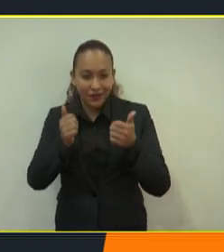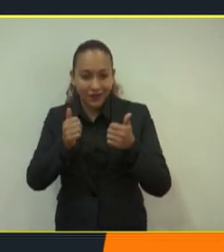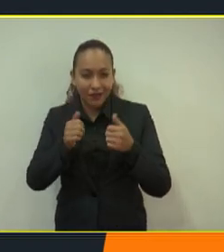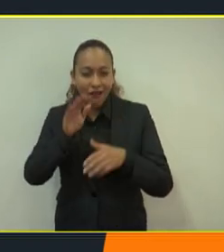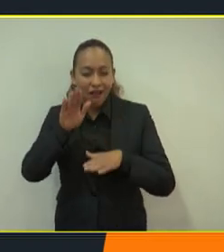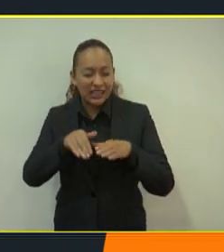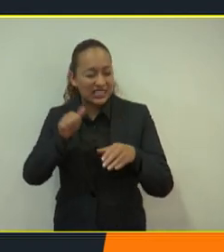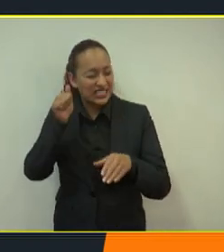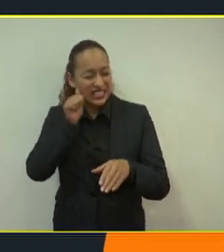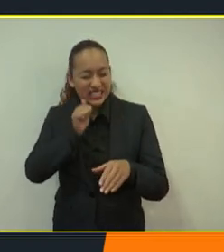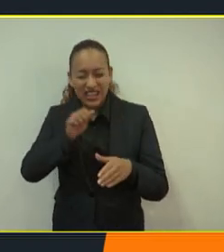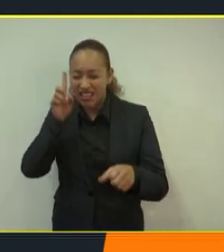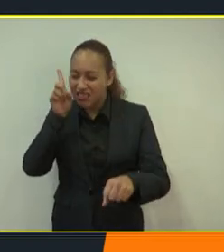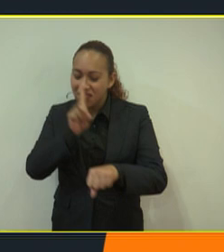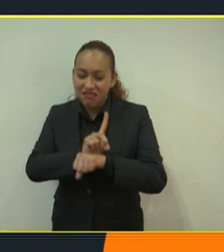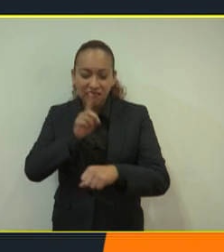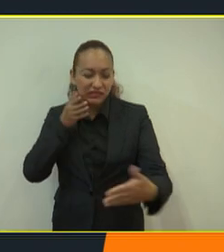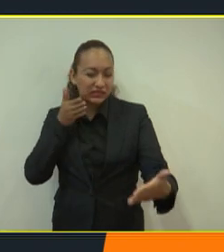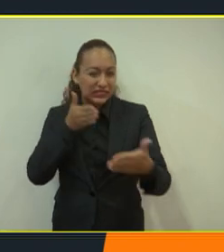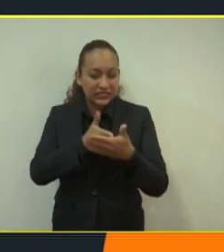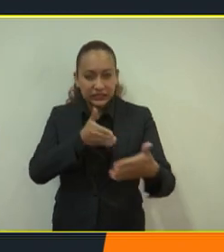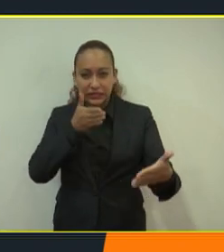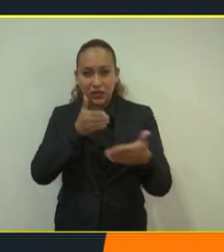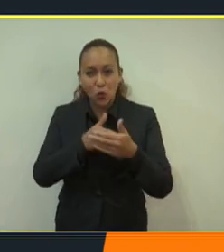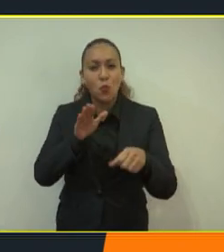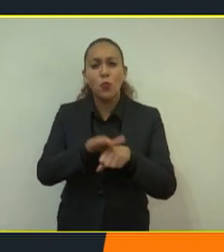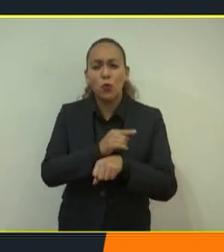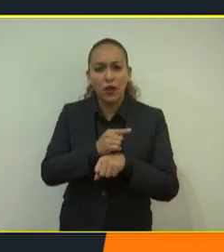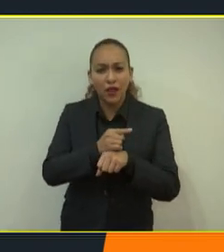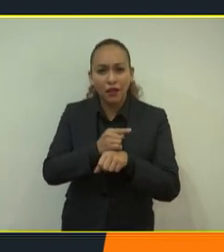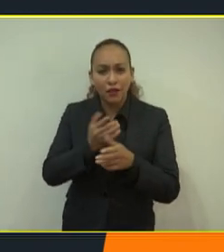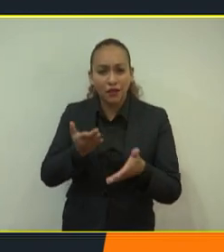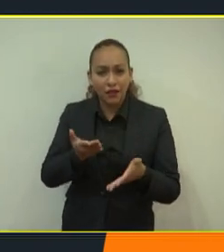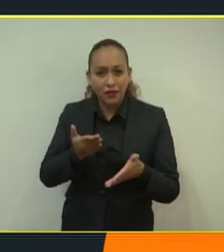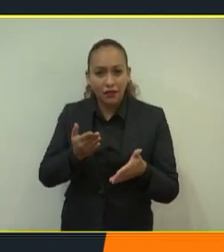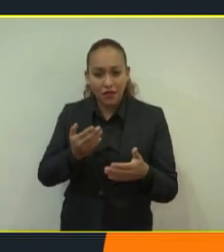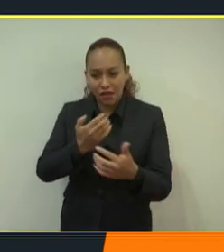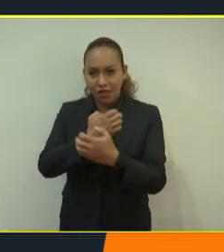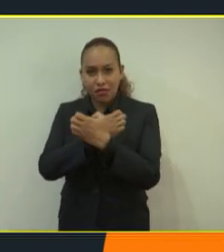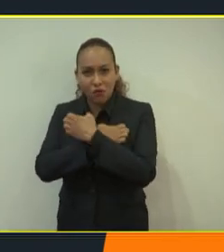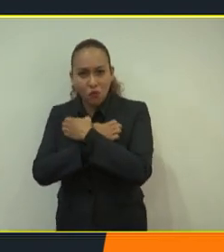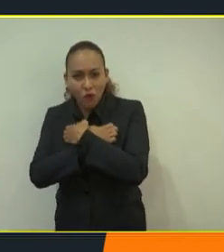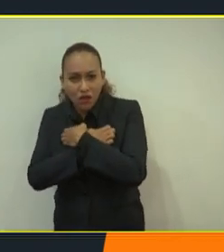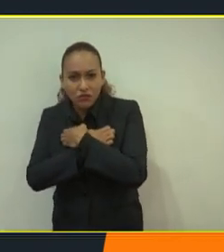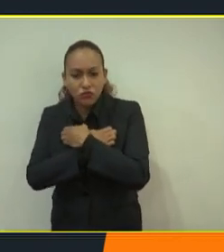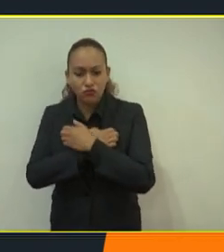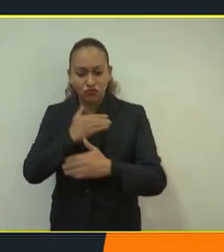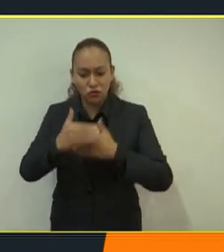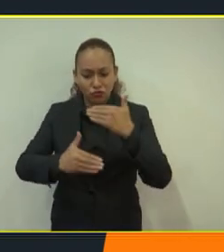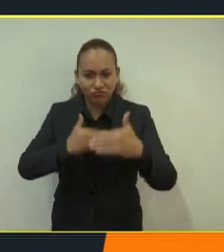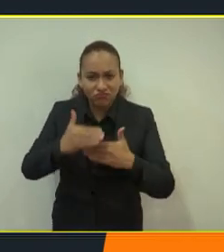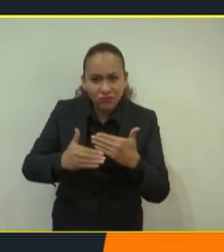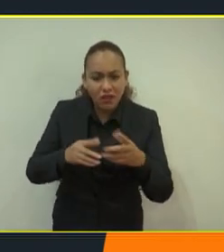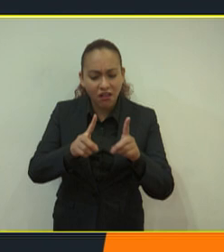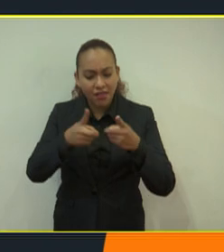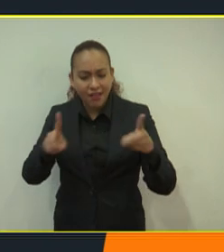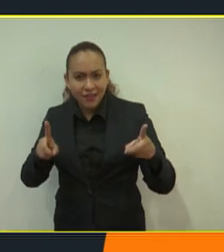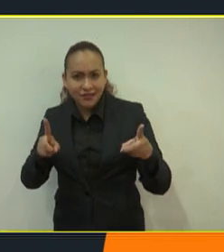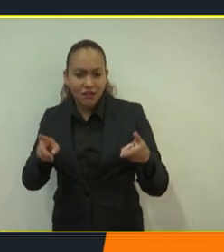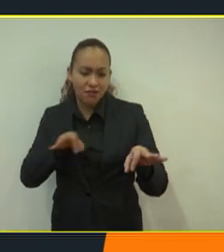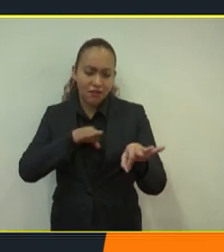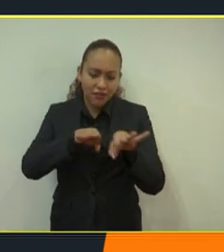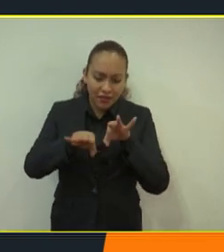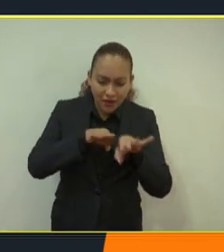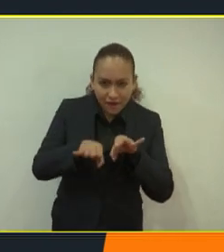barreras que les impiden tener un pleno desarrollo a nivel educativo, escolar e incluso laboral.